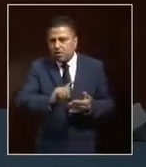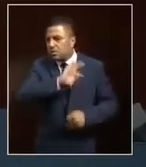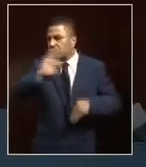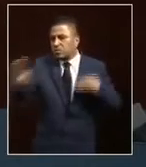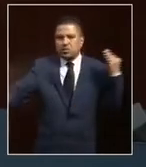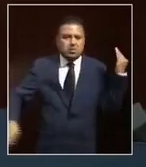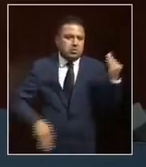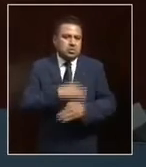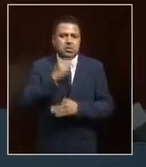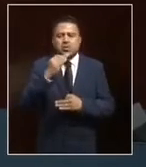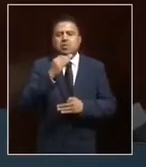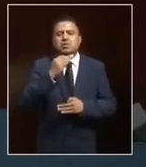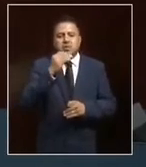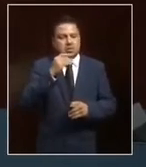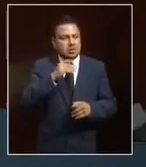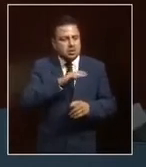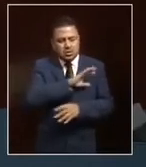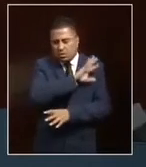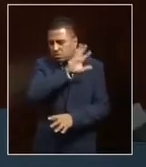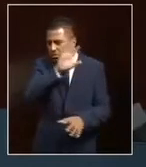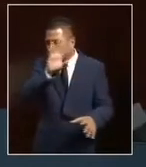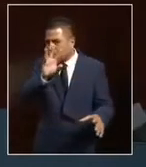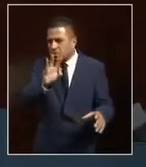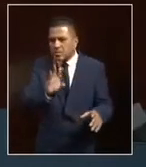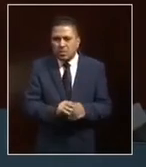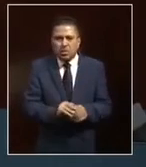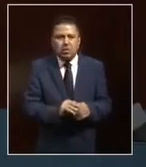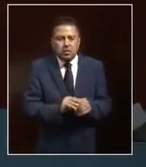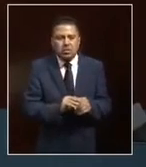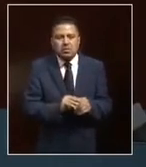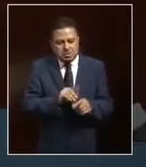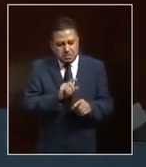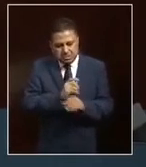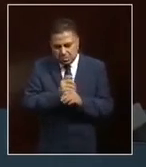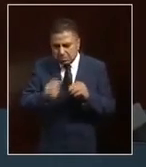todas y de todos en todas las circunstancias